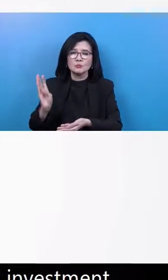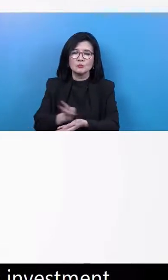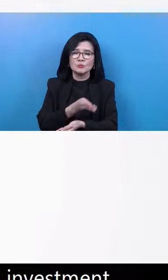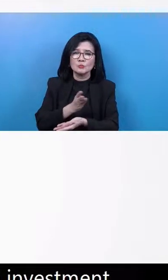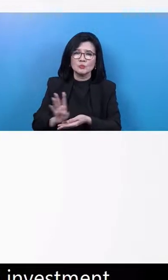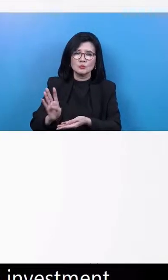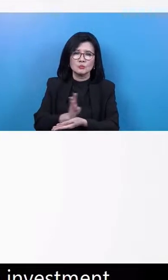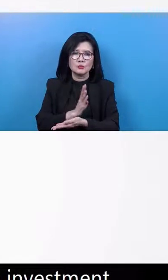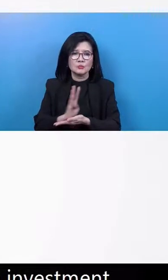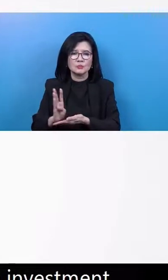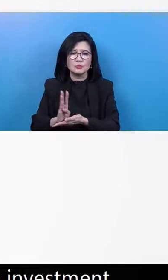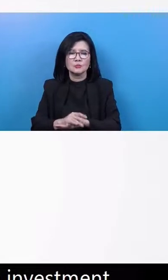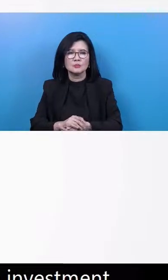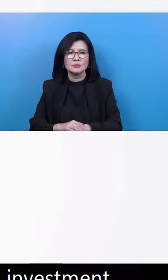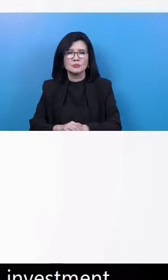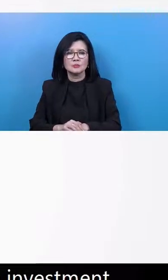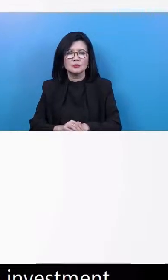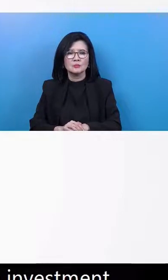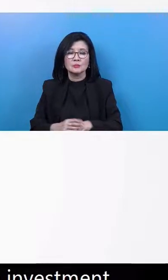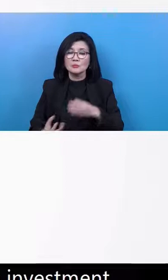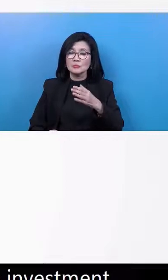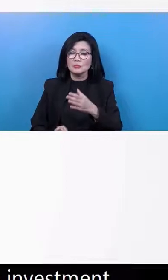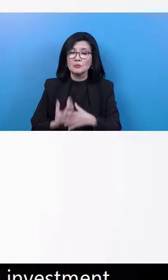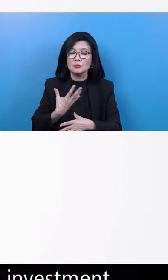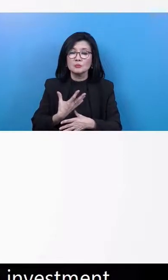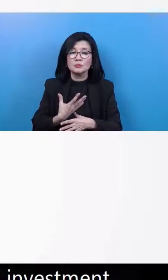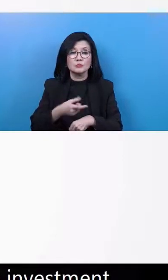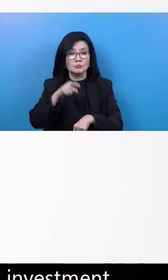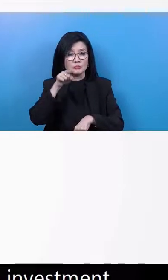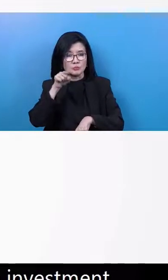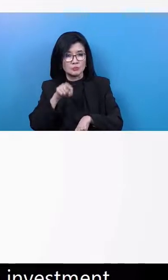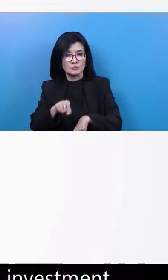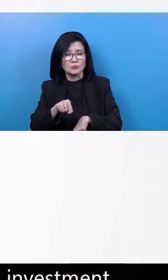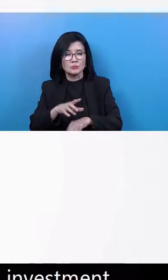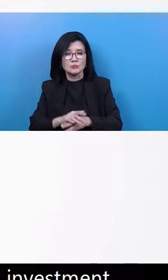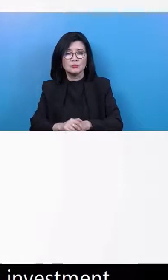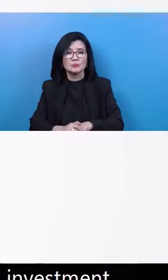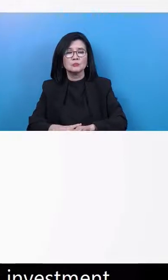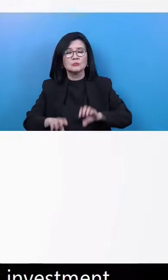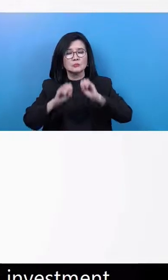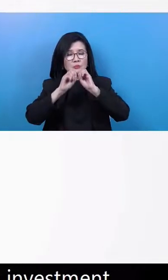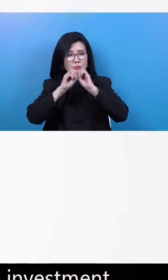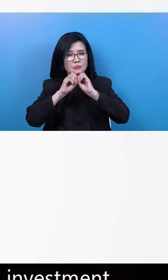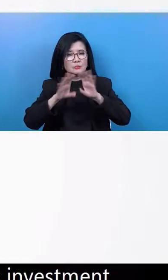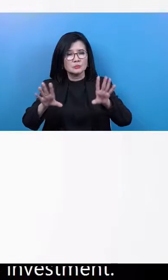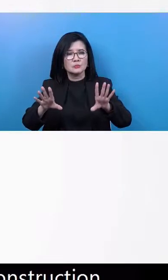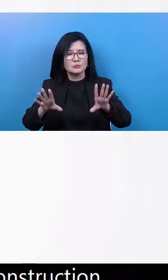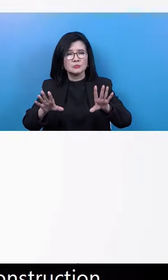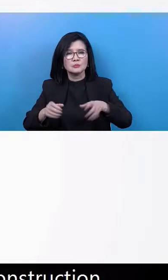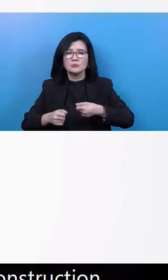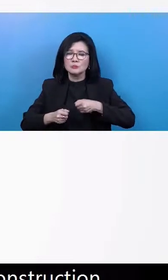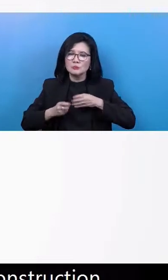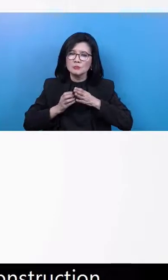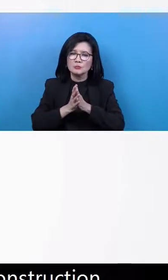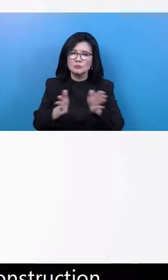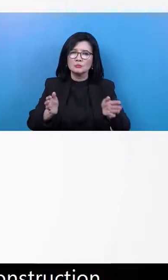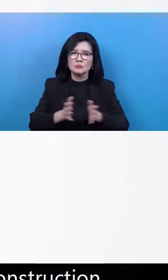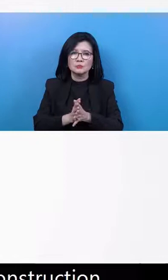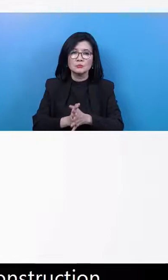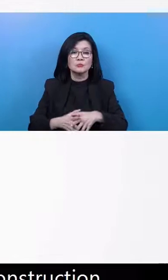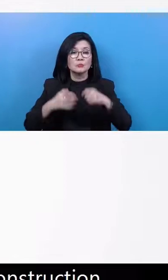ayudó a mejorar la situación del empleo. Ahora bien, el déficit acumulado en el